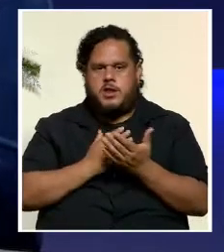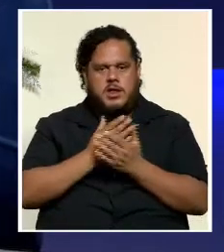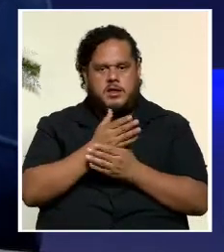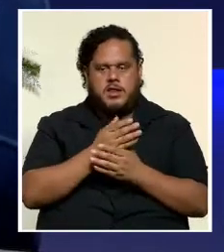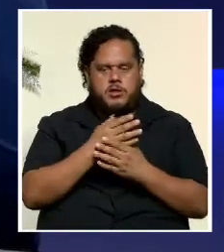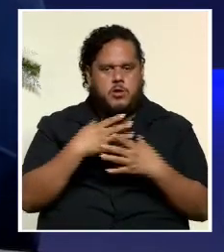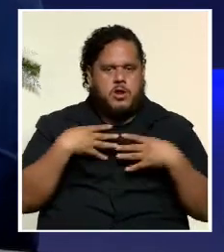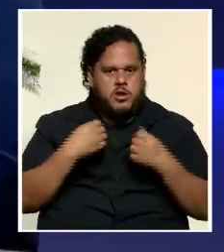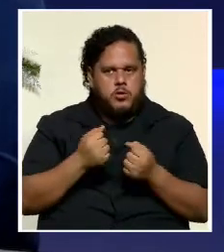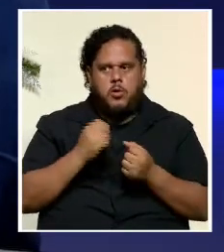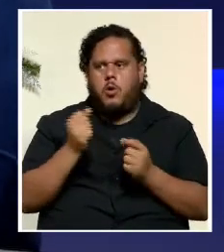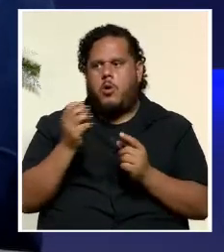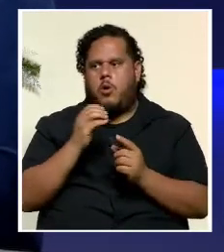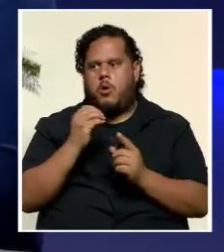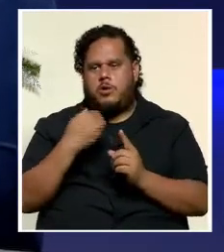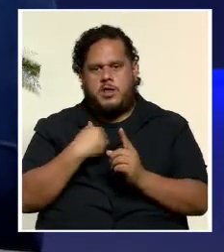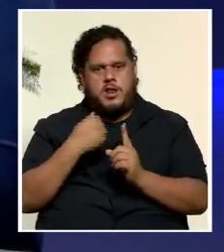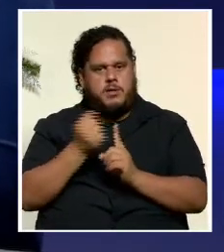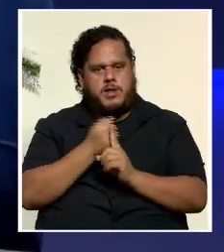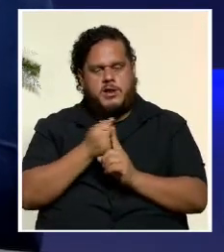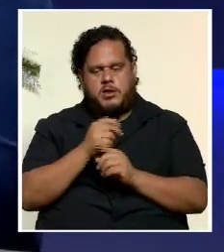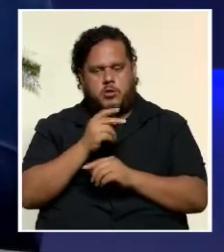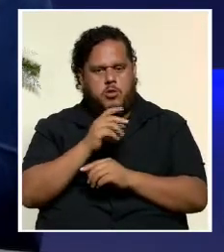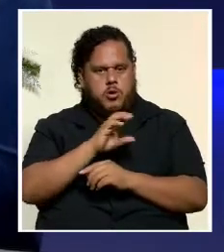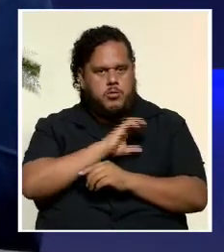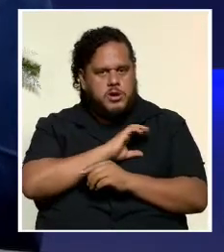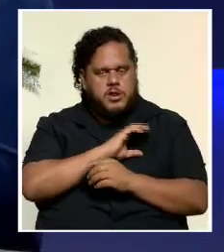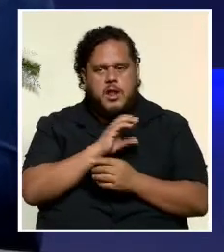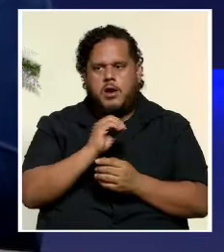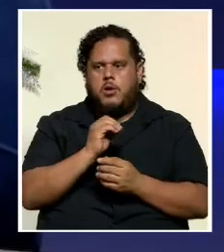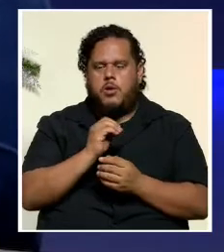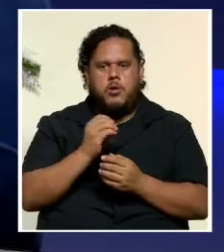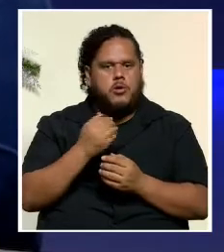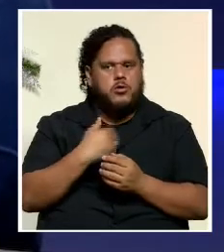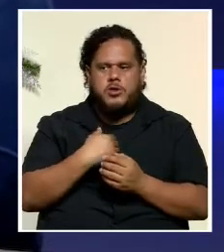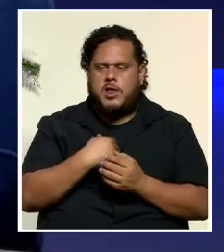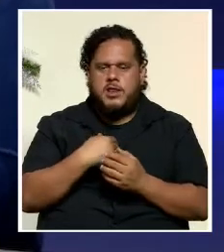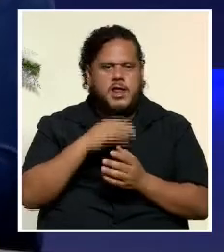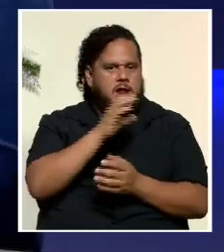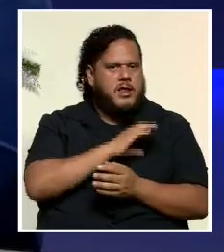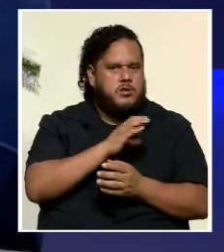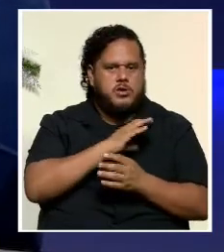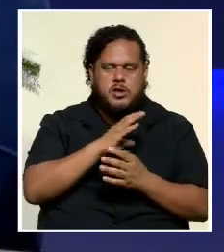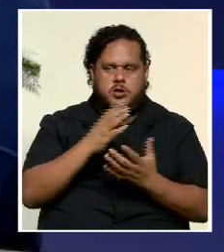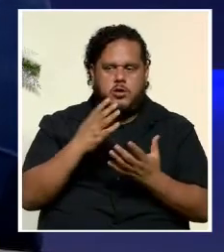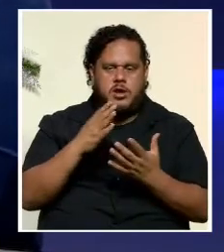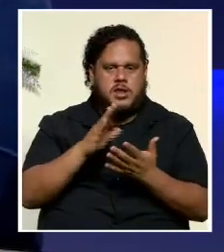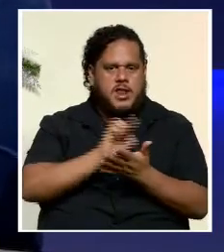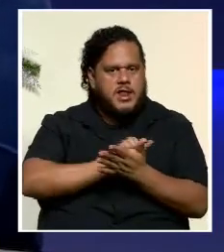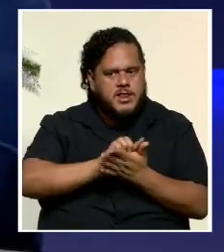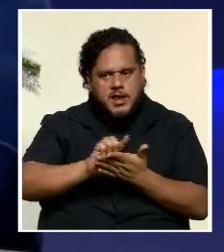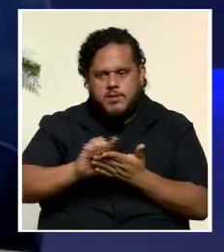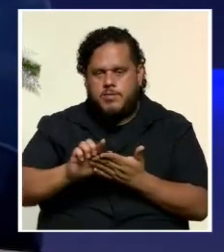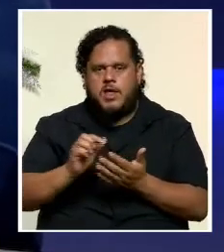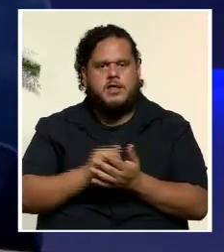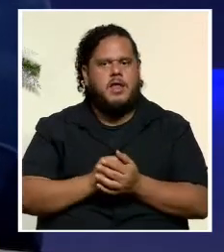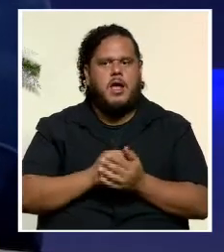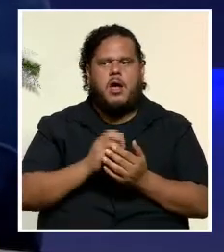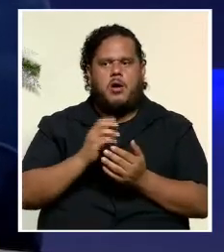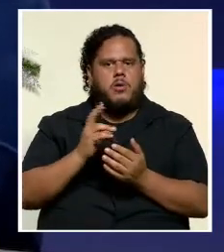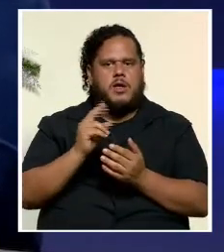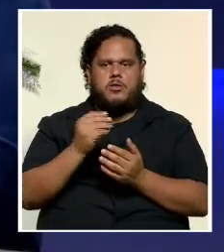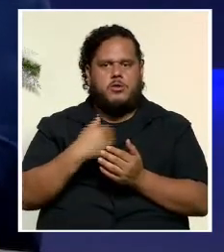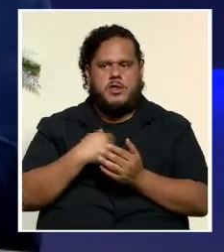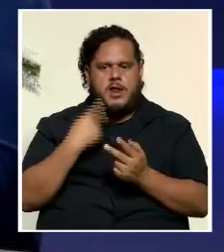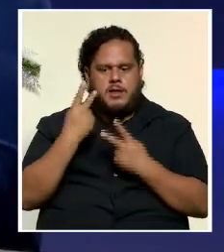policial, o que no tienen condiciones higiénicas, o están hacinados, o que a veces no les dan visita, que les violan todos sus